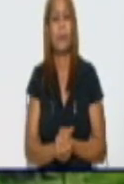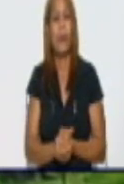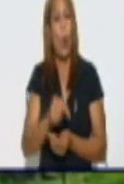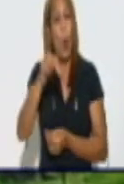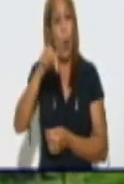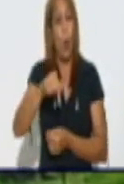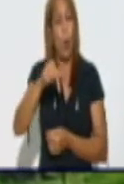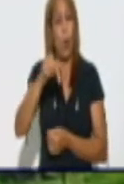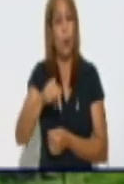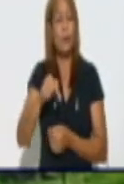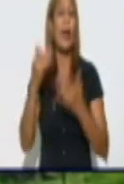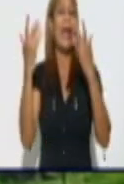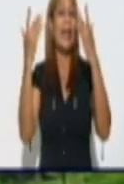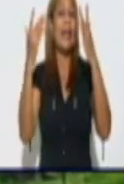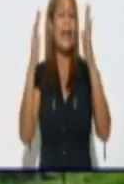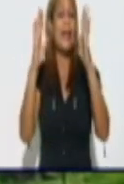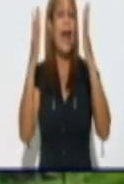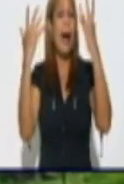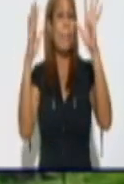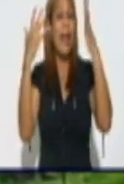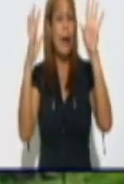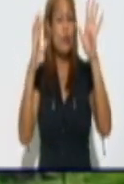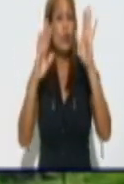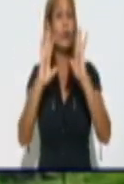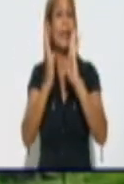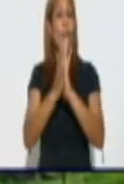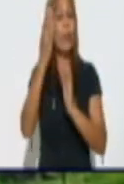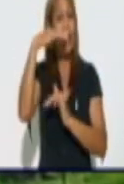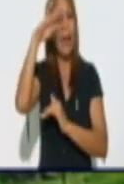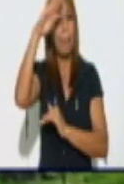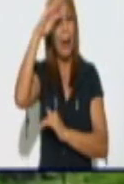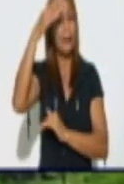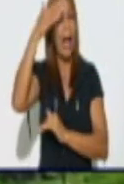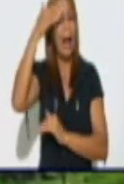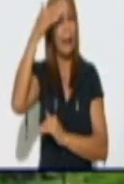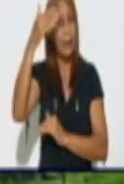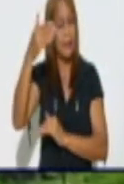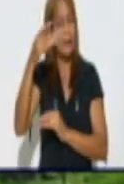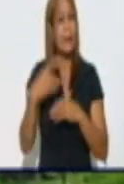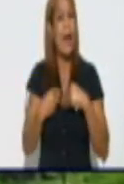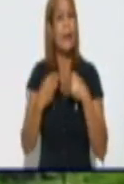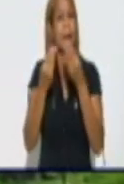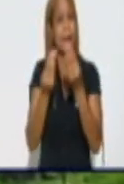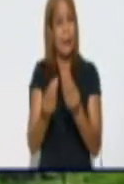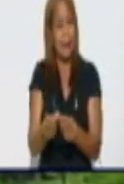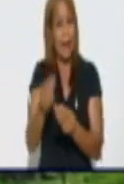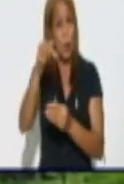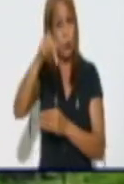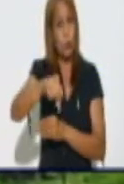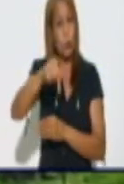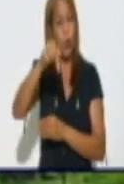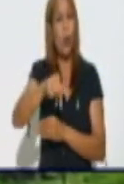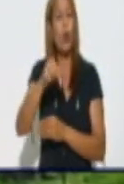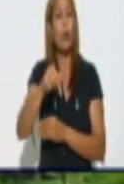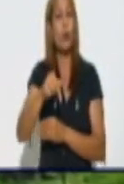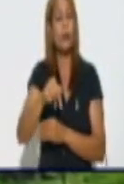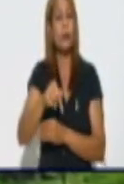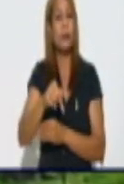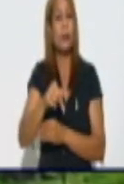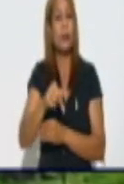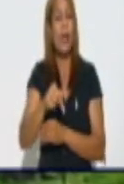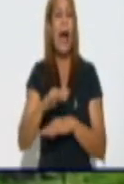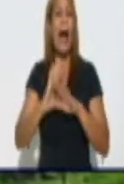Hoy, el aplauso de la patria agradecida vamos a dedicarlo en esta jornada, sin duda alguna,